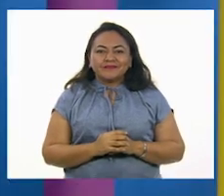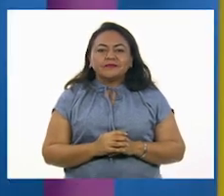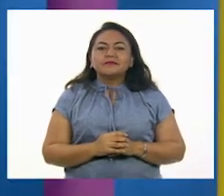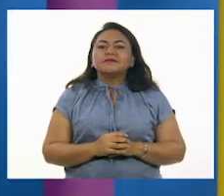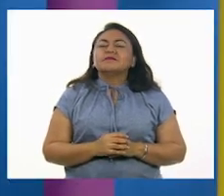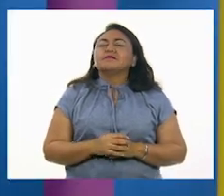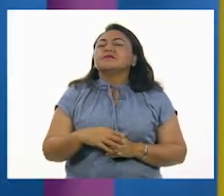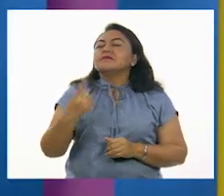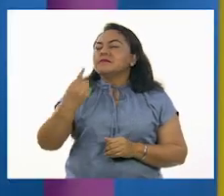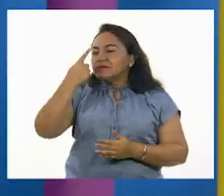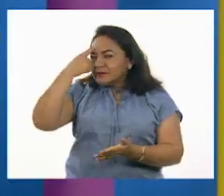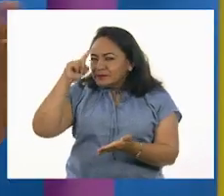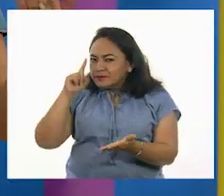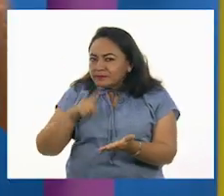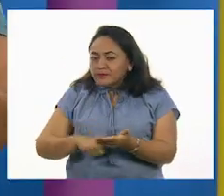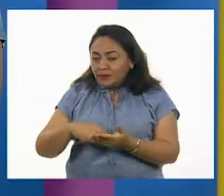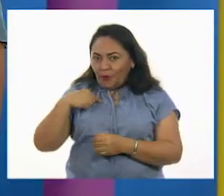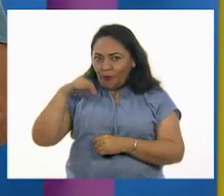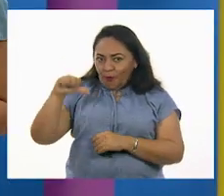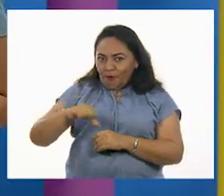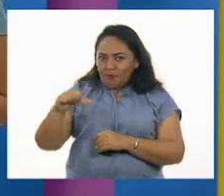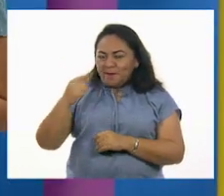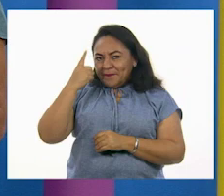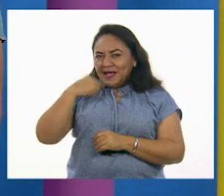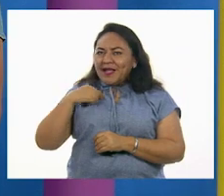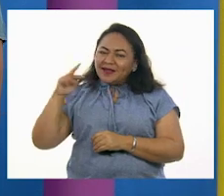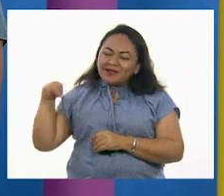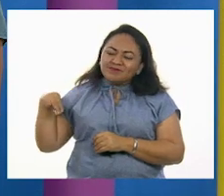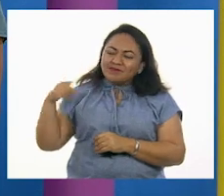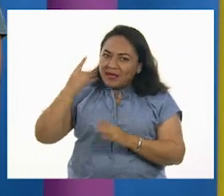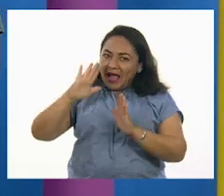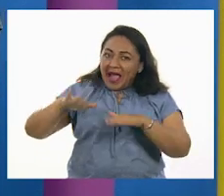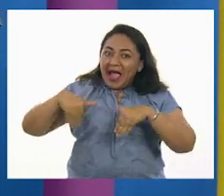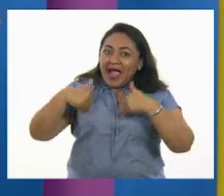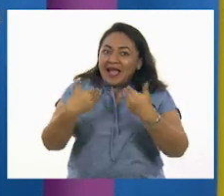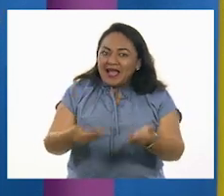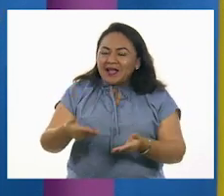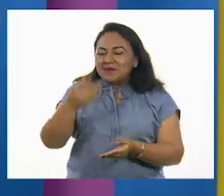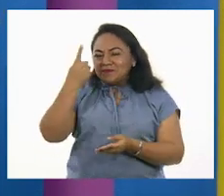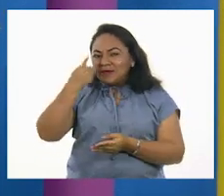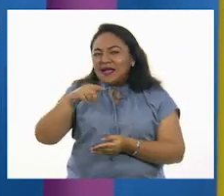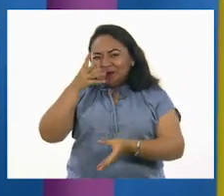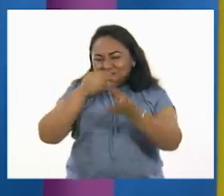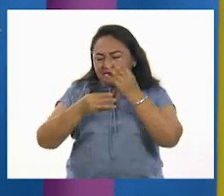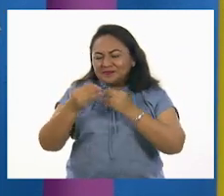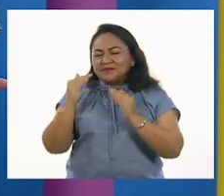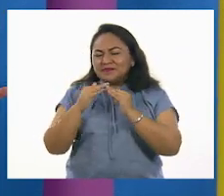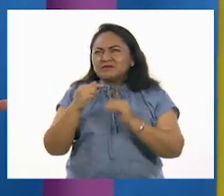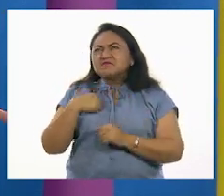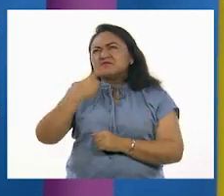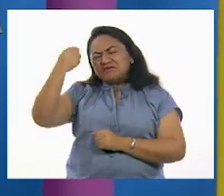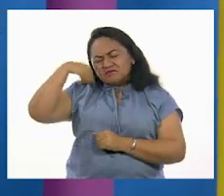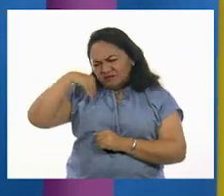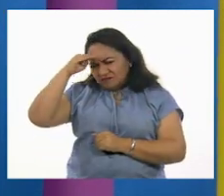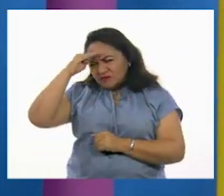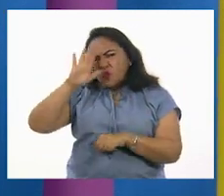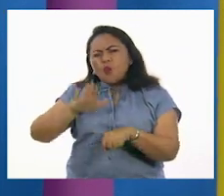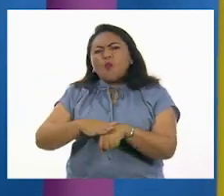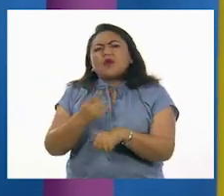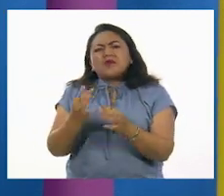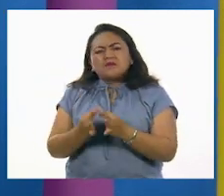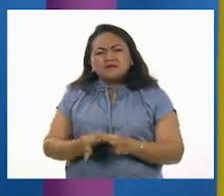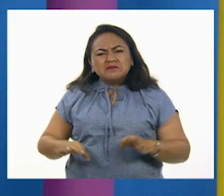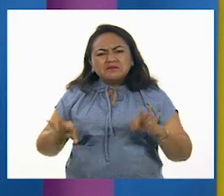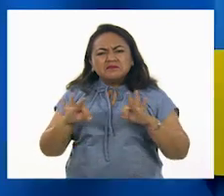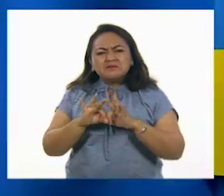Alberto, ¿qué crees? El día de hoy, mientras venía rumbo al set de Aprende en Casa 2, me comencé a cuestionar, ¿por qué es importante la educación para